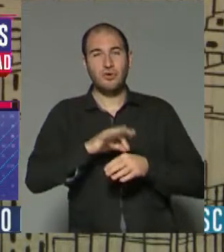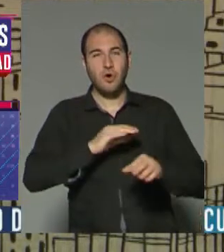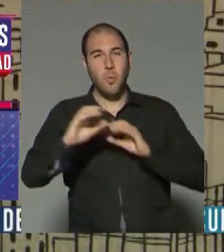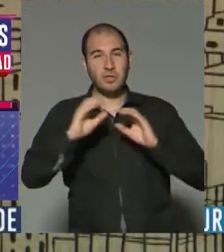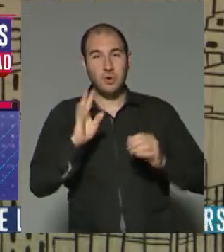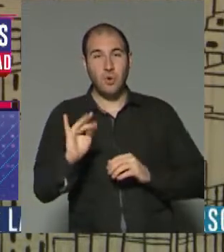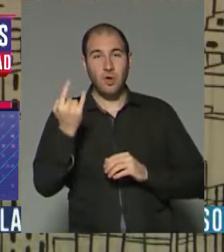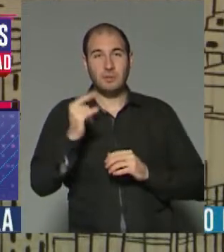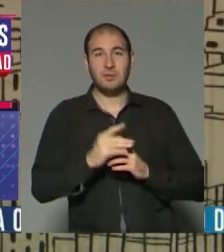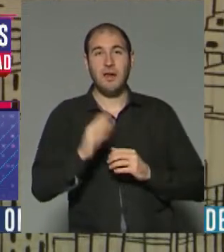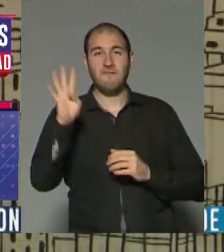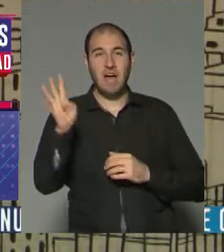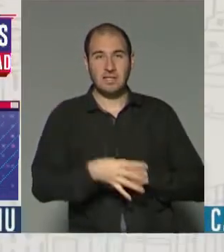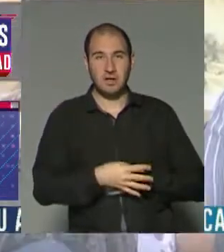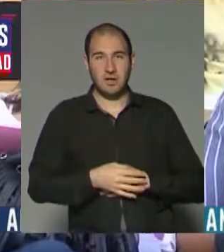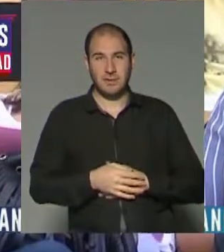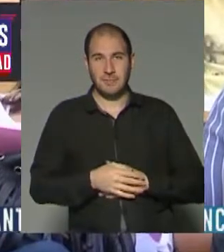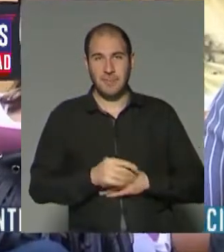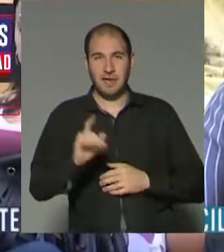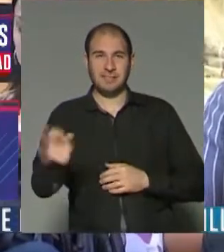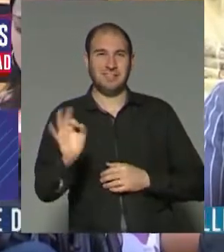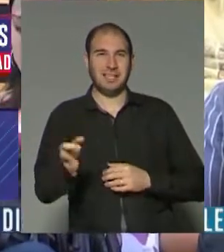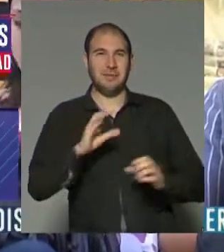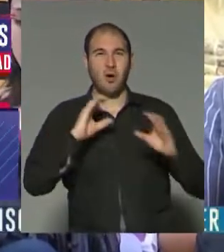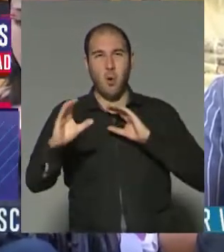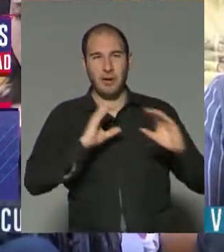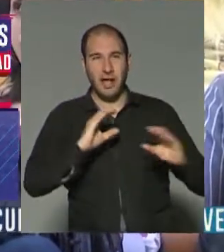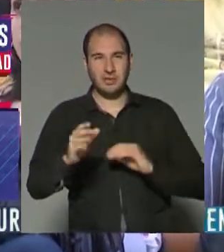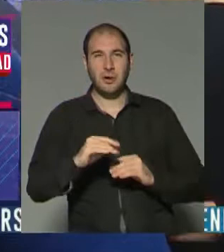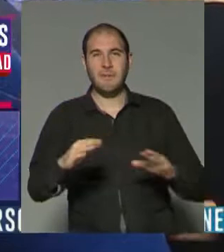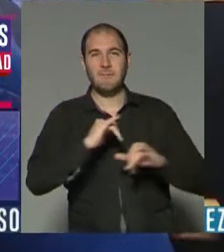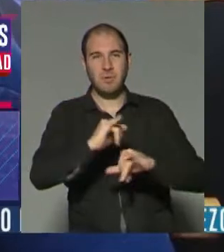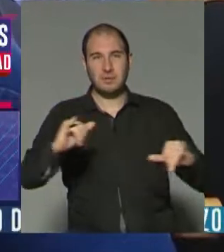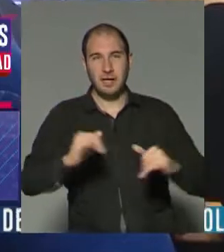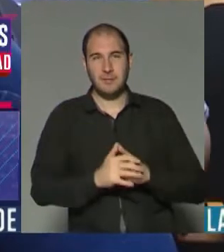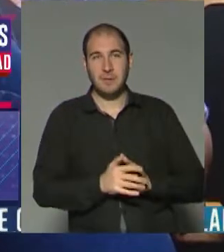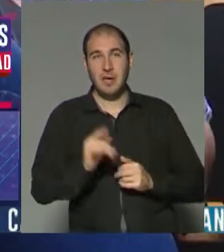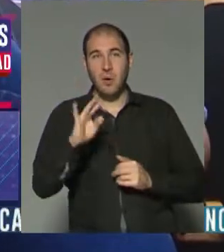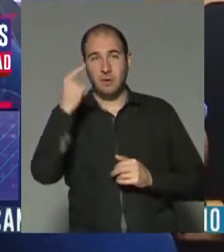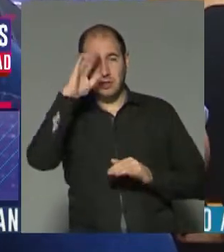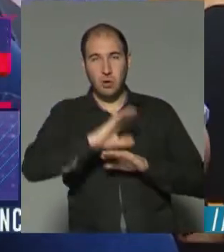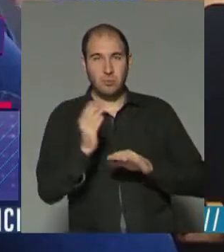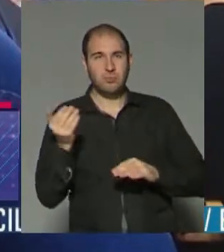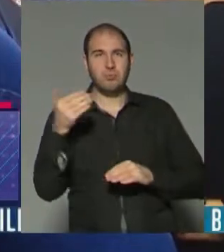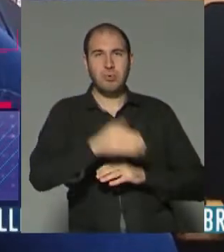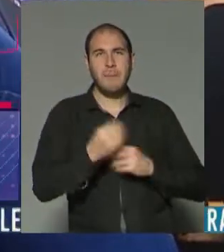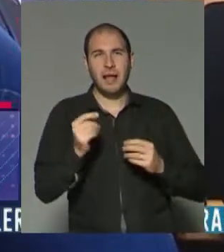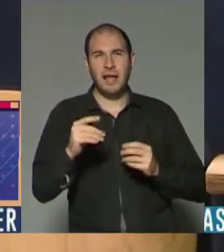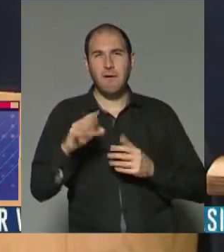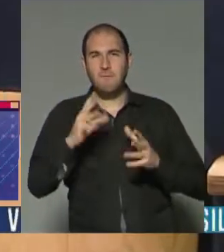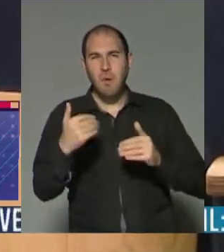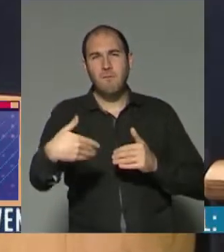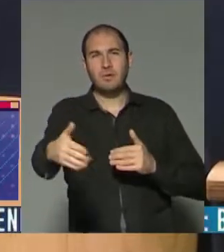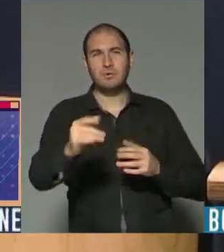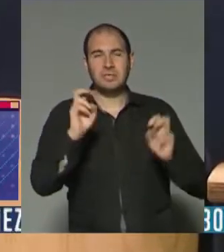comunicación de la Universidad de Barcelona, es experto en comunicación y marketing, que estuvo en la UNCUSO para abordar las tendencias